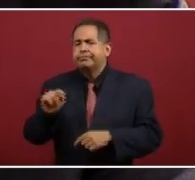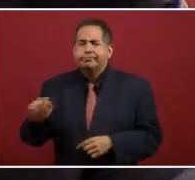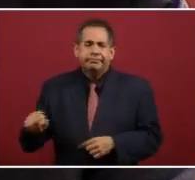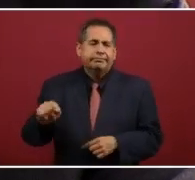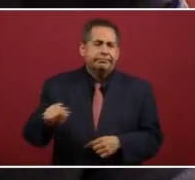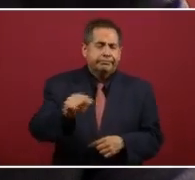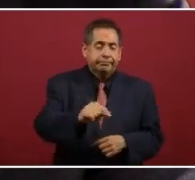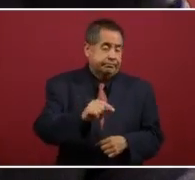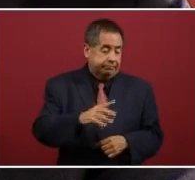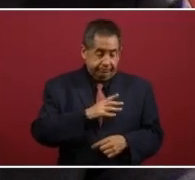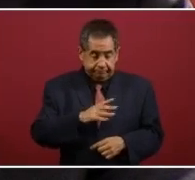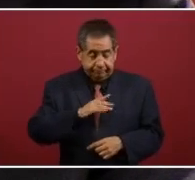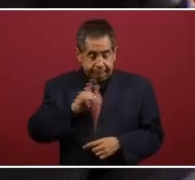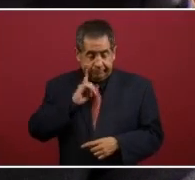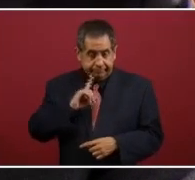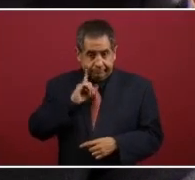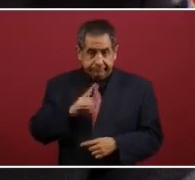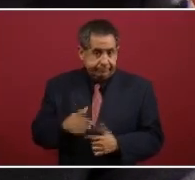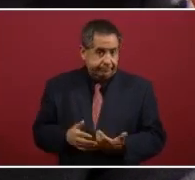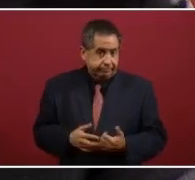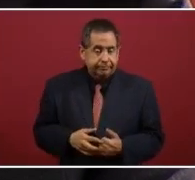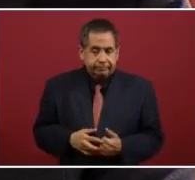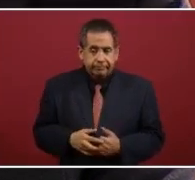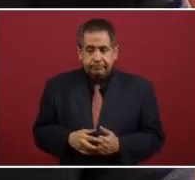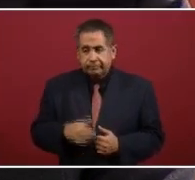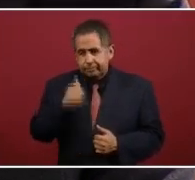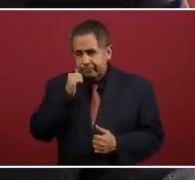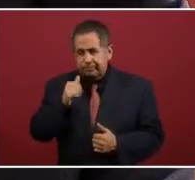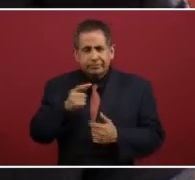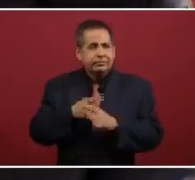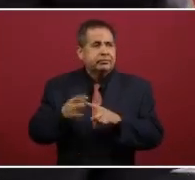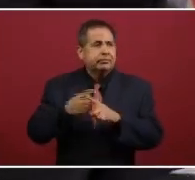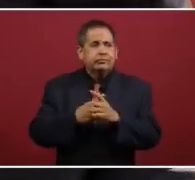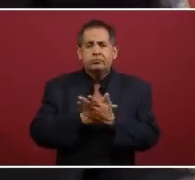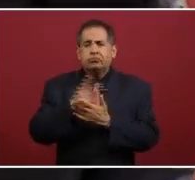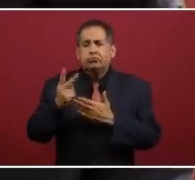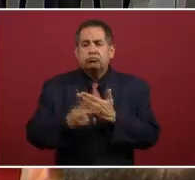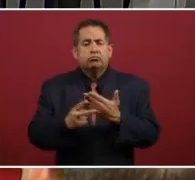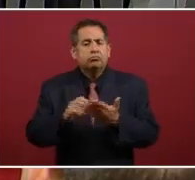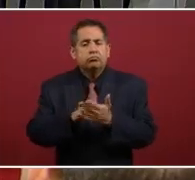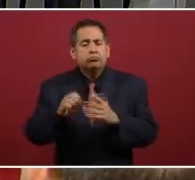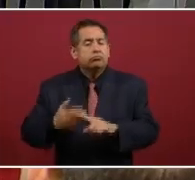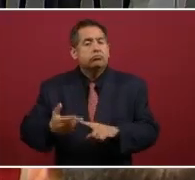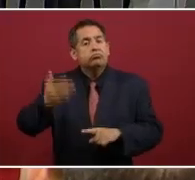se está llevando a cabo hasta en programas que antes